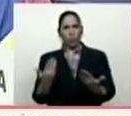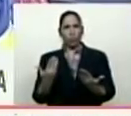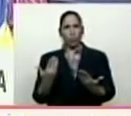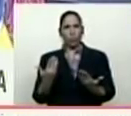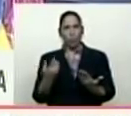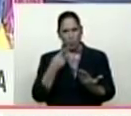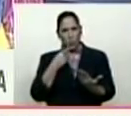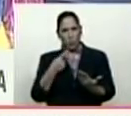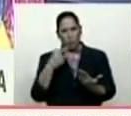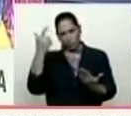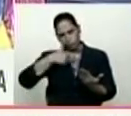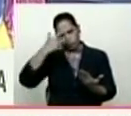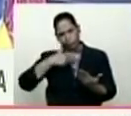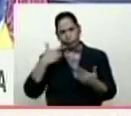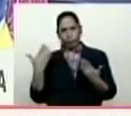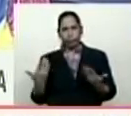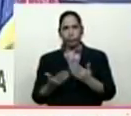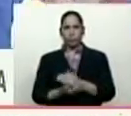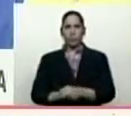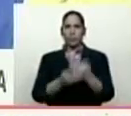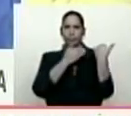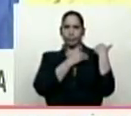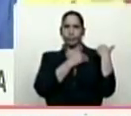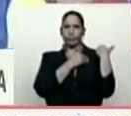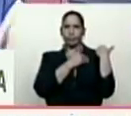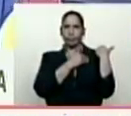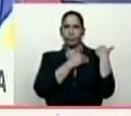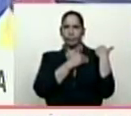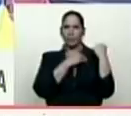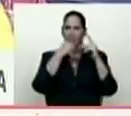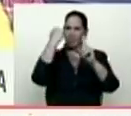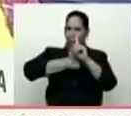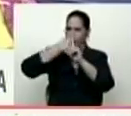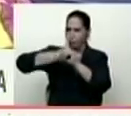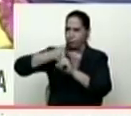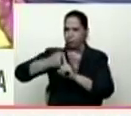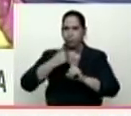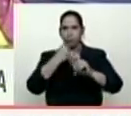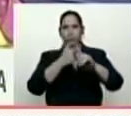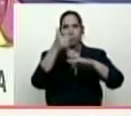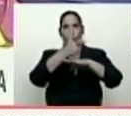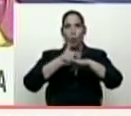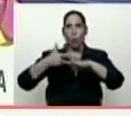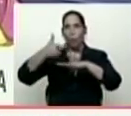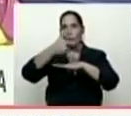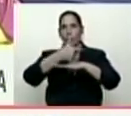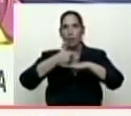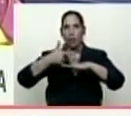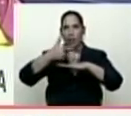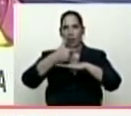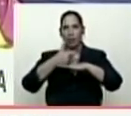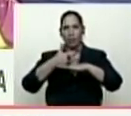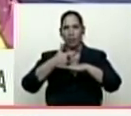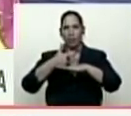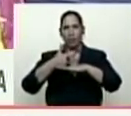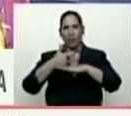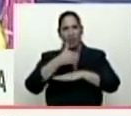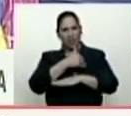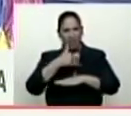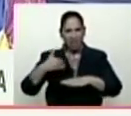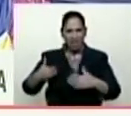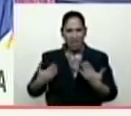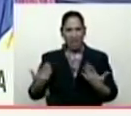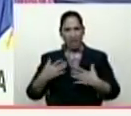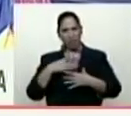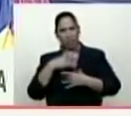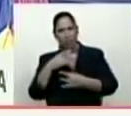toda la responsabilidad, enfrentando a un gobierno que prefiere los intereses